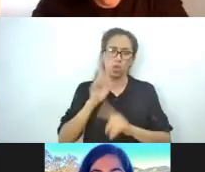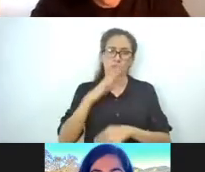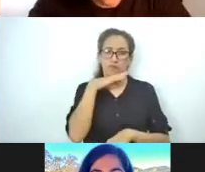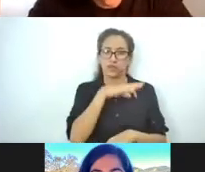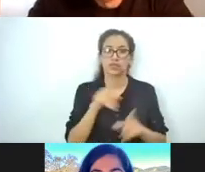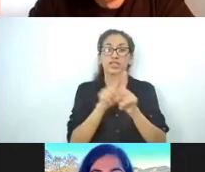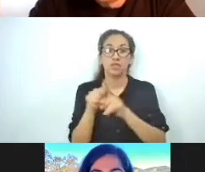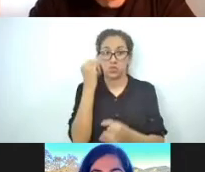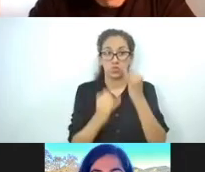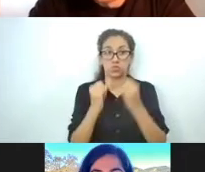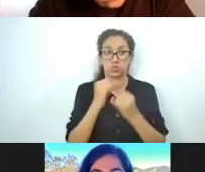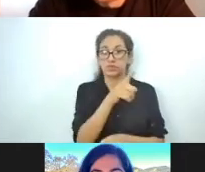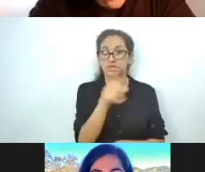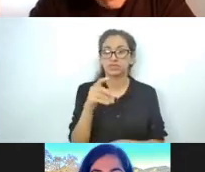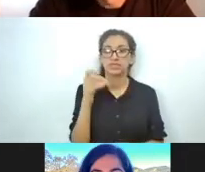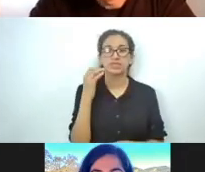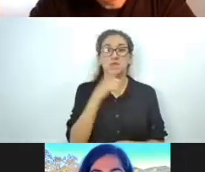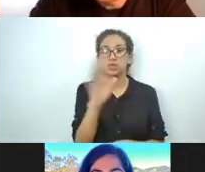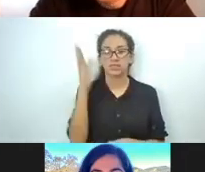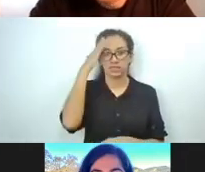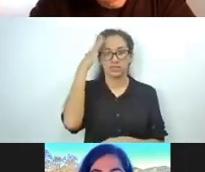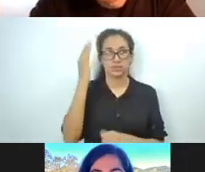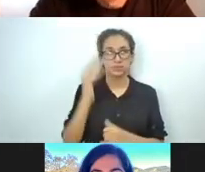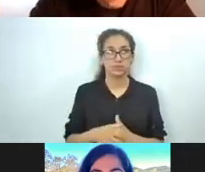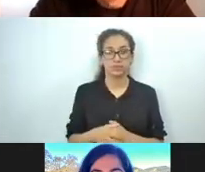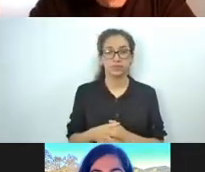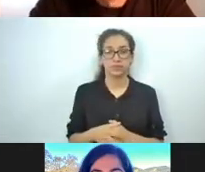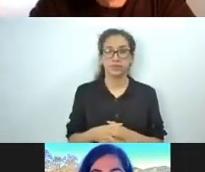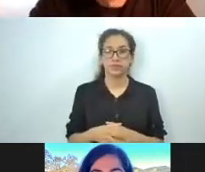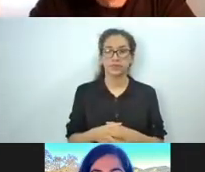algo que nosotros tenemos en cuenta, ¿no?